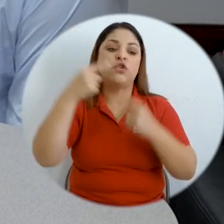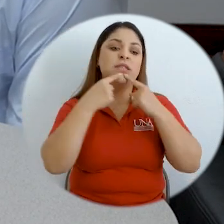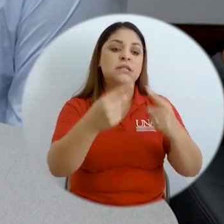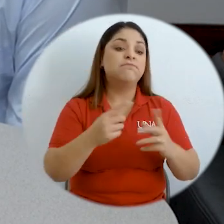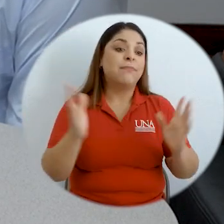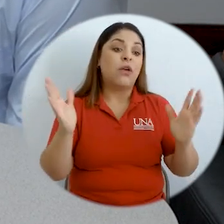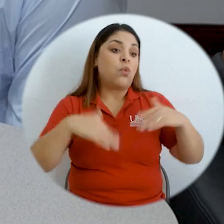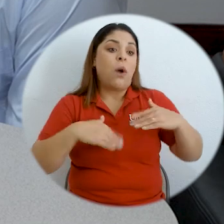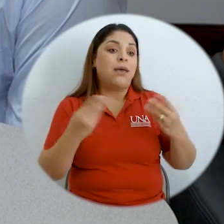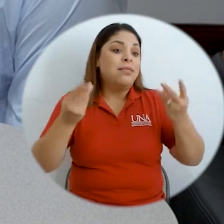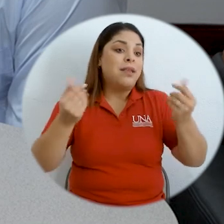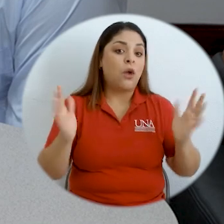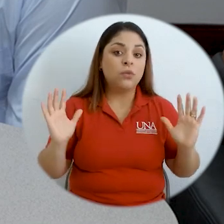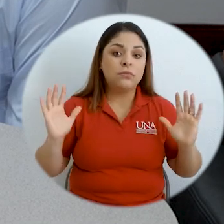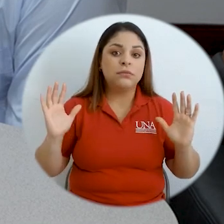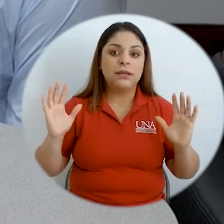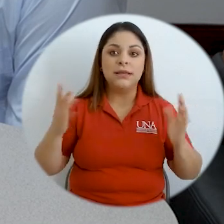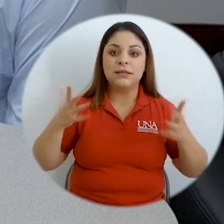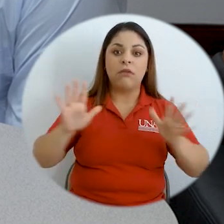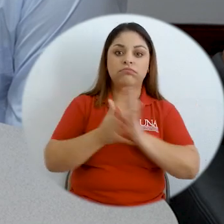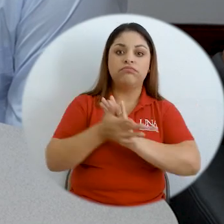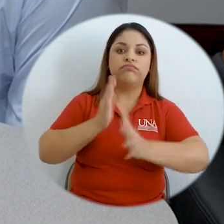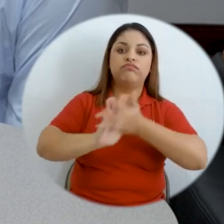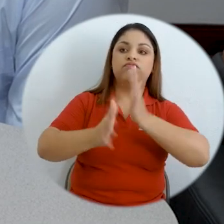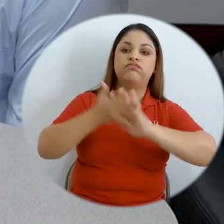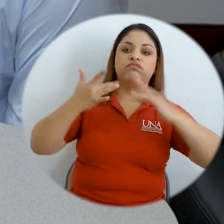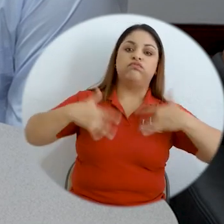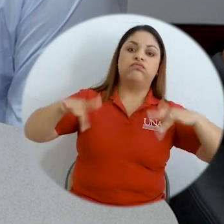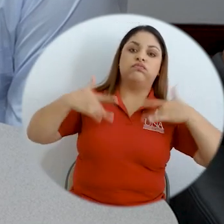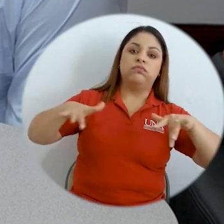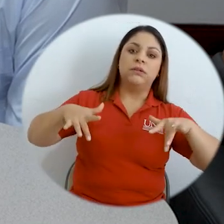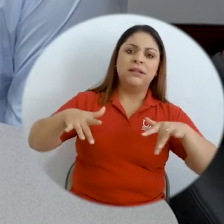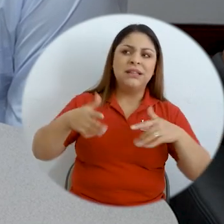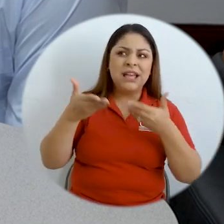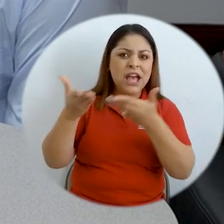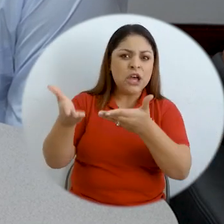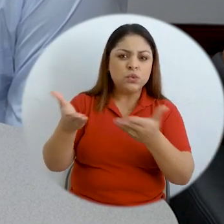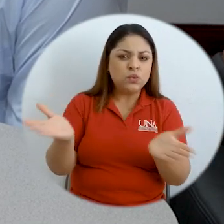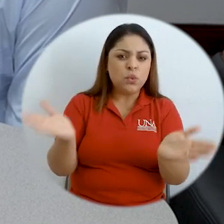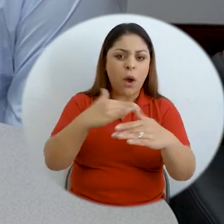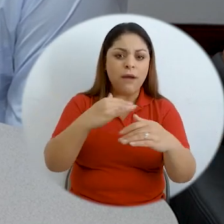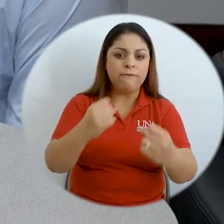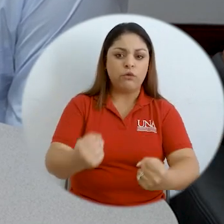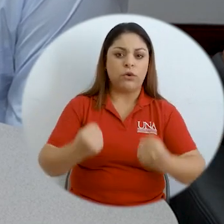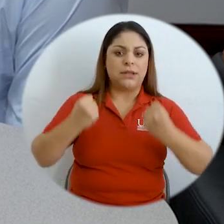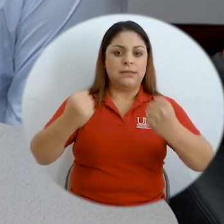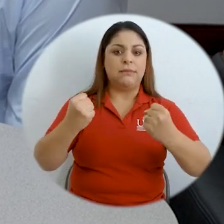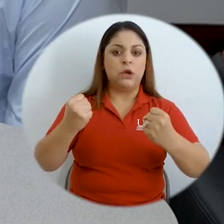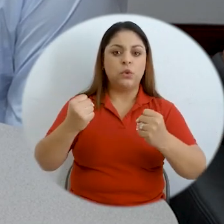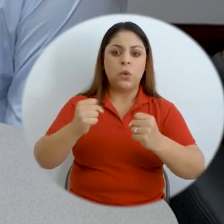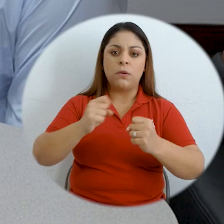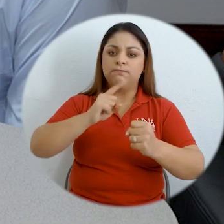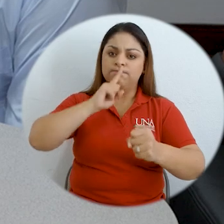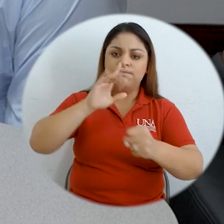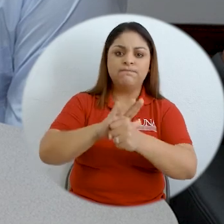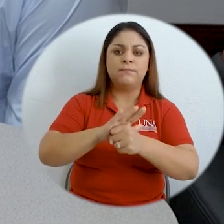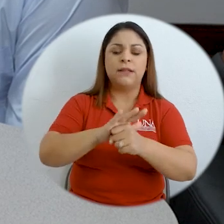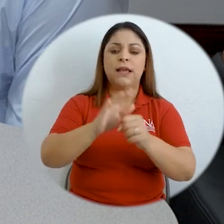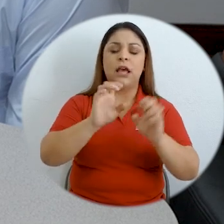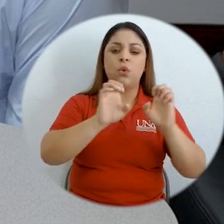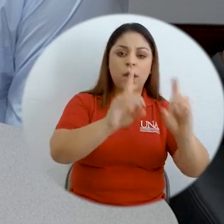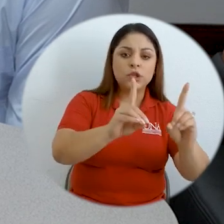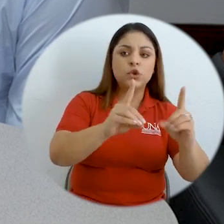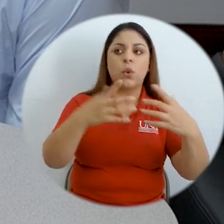haría que no exista ningún fortalecimiento y sobre todo ninguna legitimidad de la inversión en educación, en